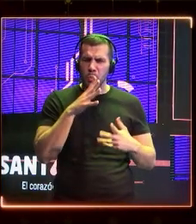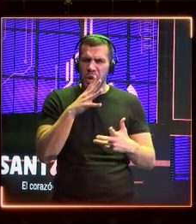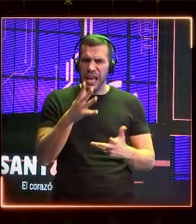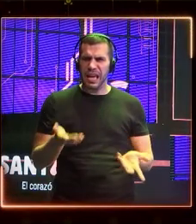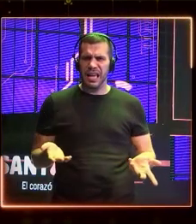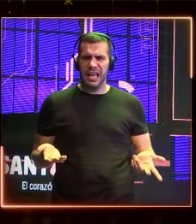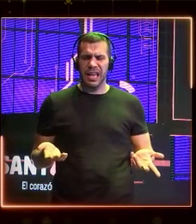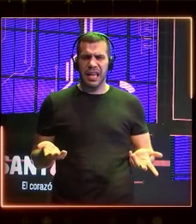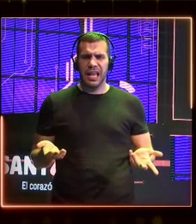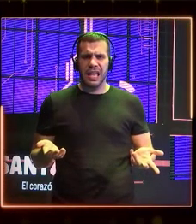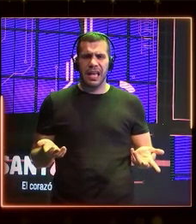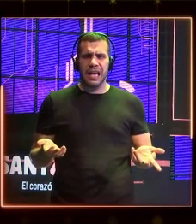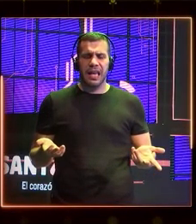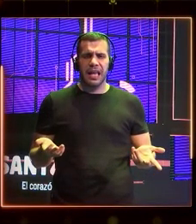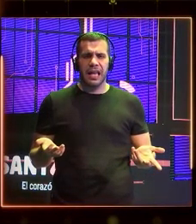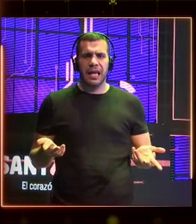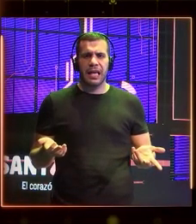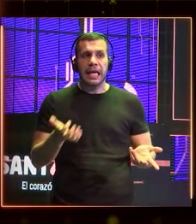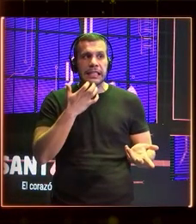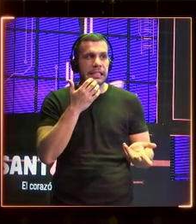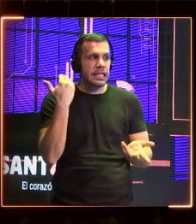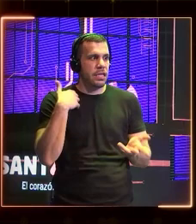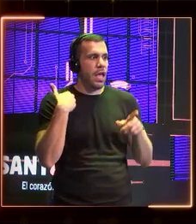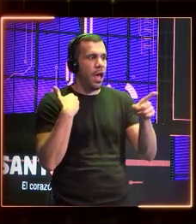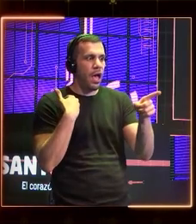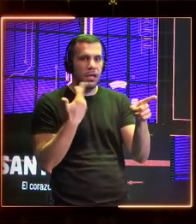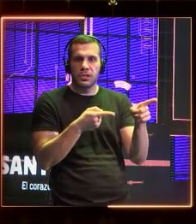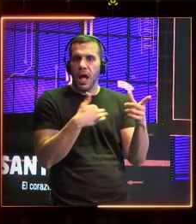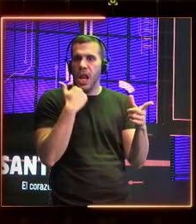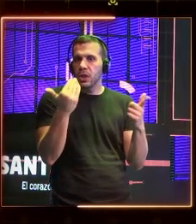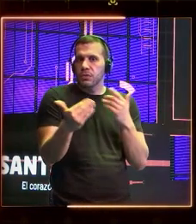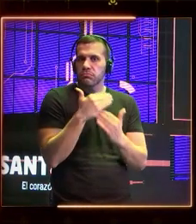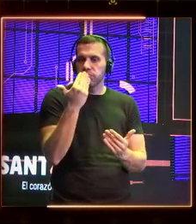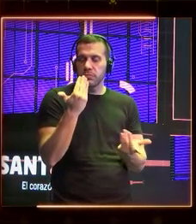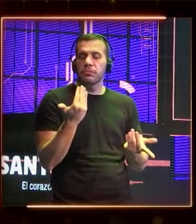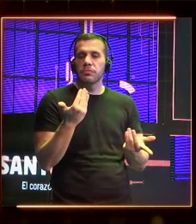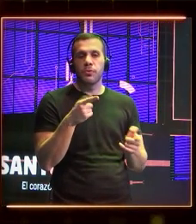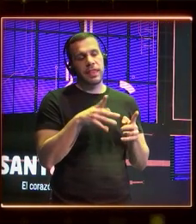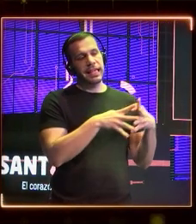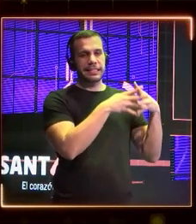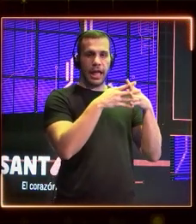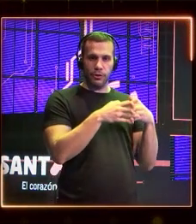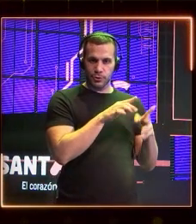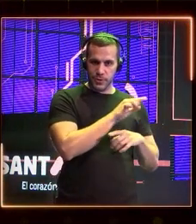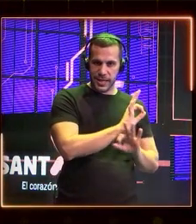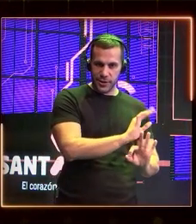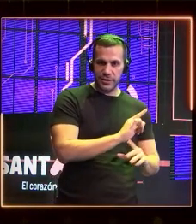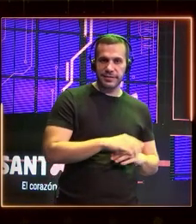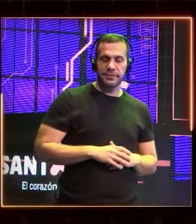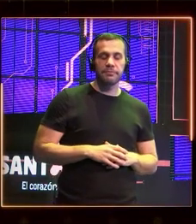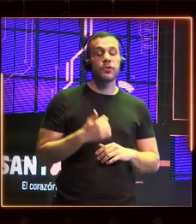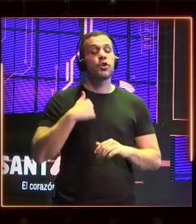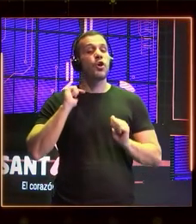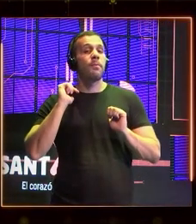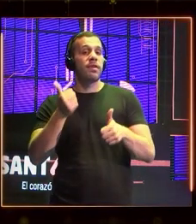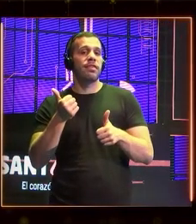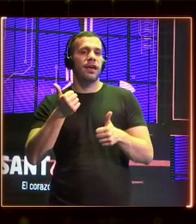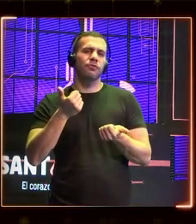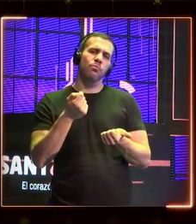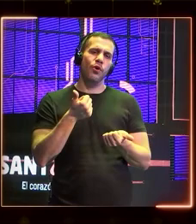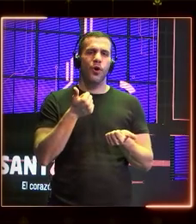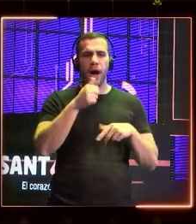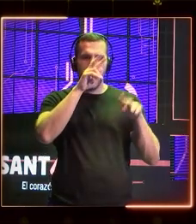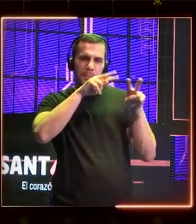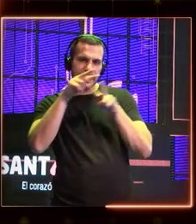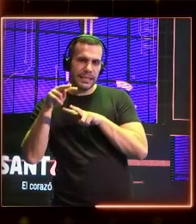Apple en aquel momento si ya tienen esto era muy de Estados Unidos no y y me empecé bueno empecé a investigar